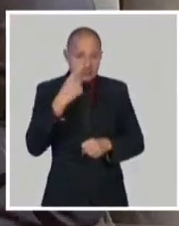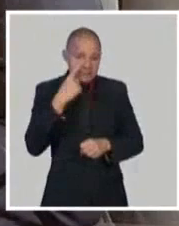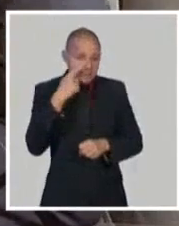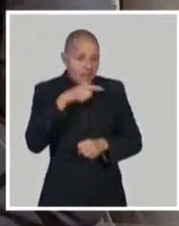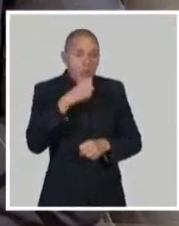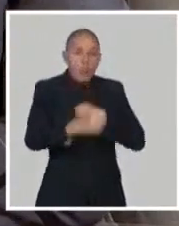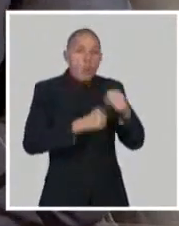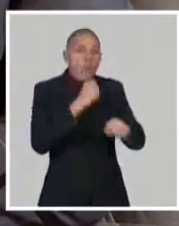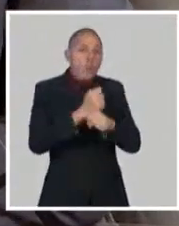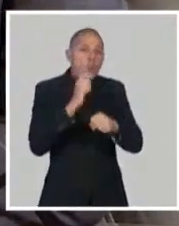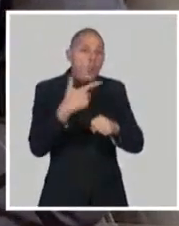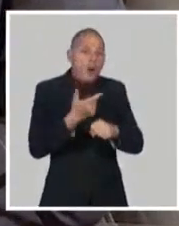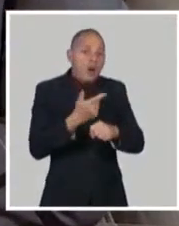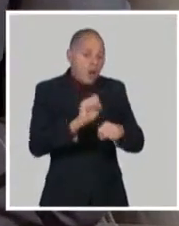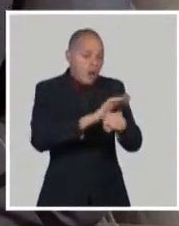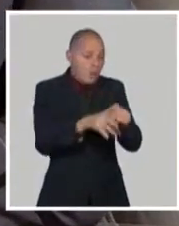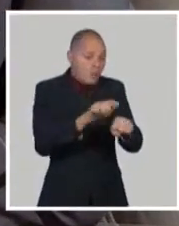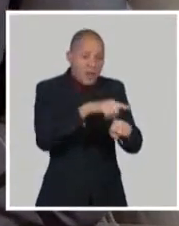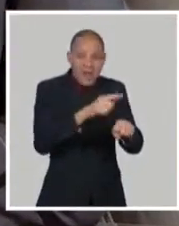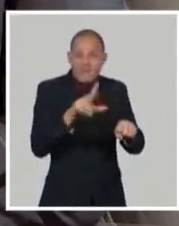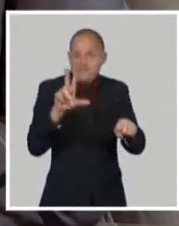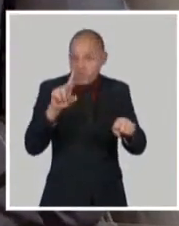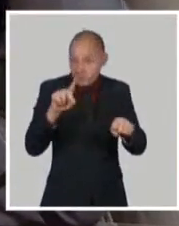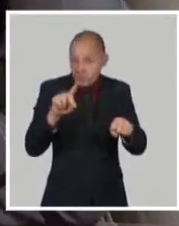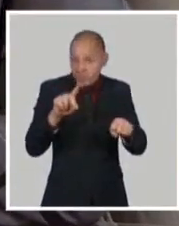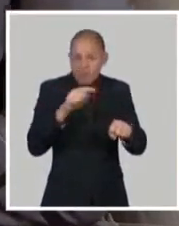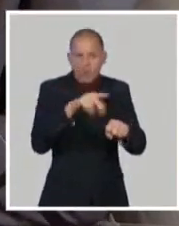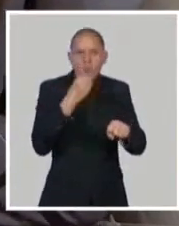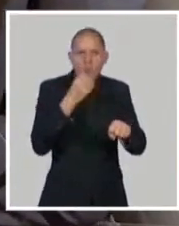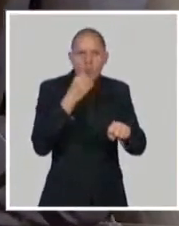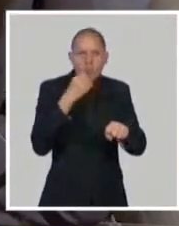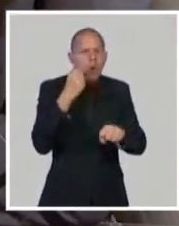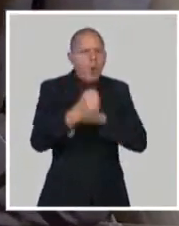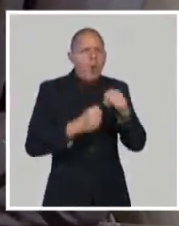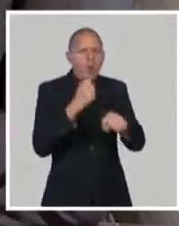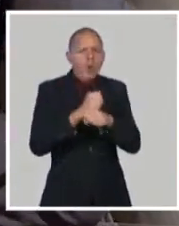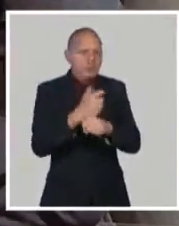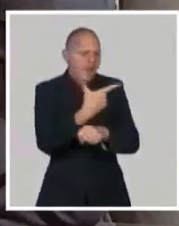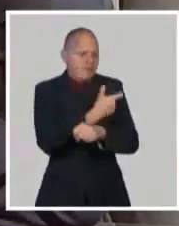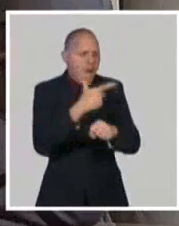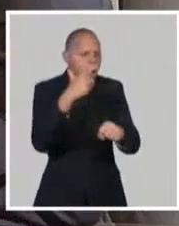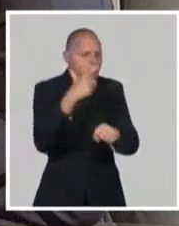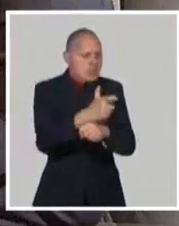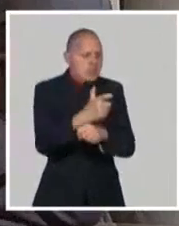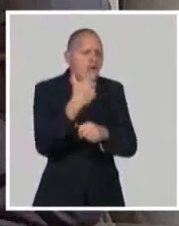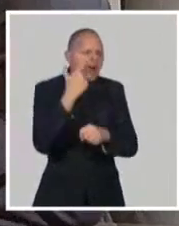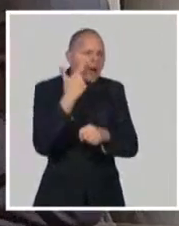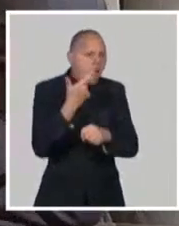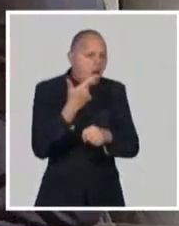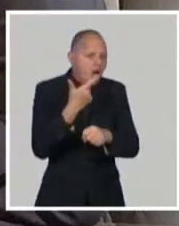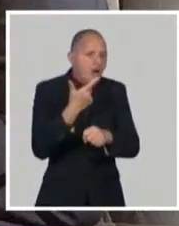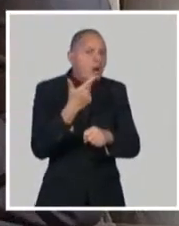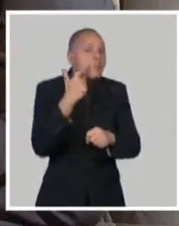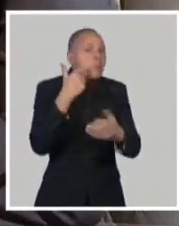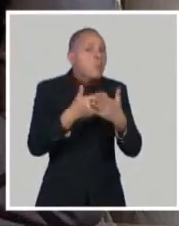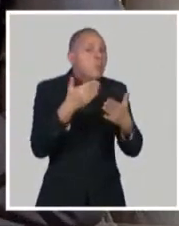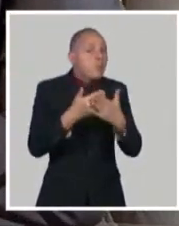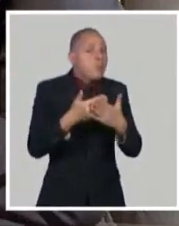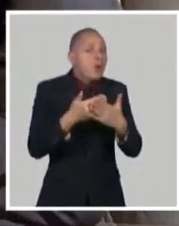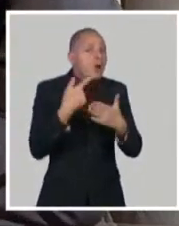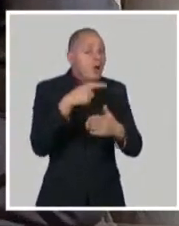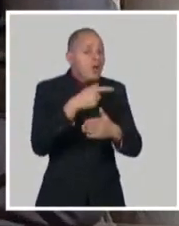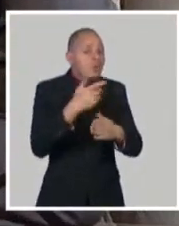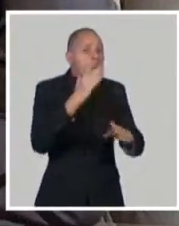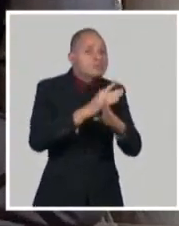vivo, lo cual dice que realmente la vacuna está funcionando bien. Estos son criterios realmente para pasar a una fase 2-3 ya, porque